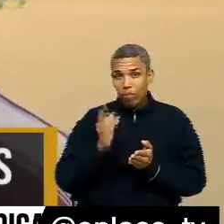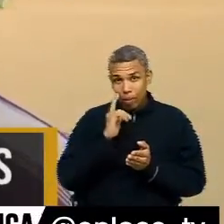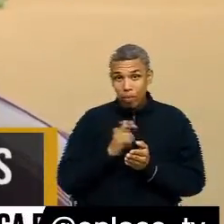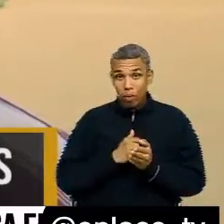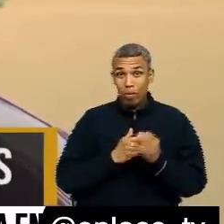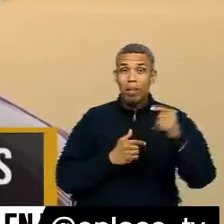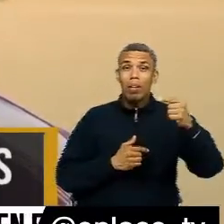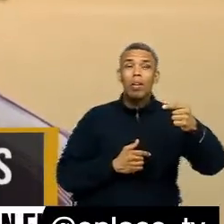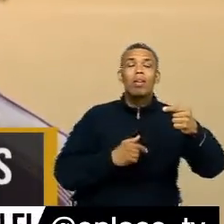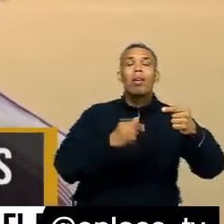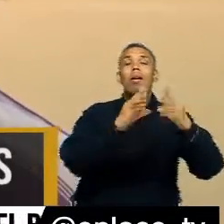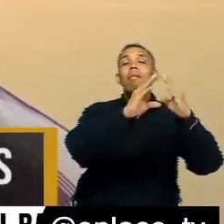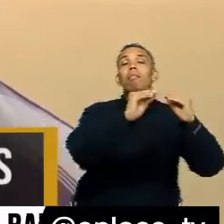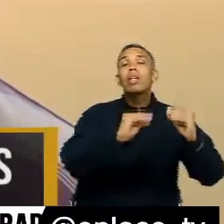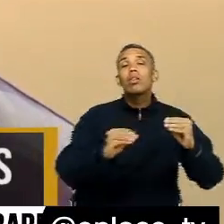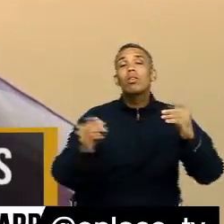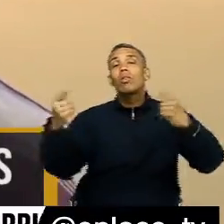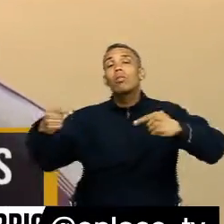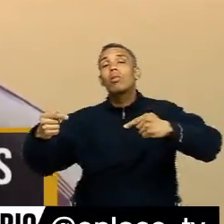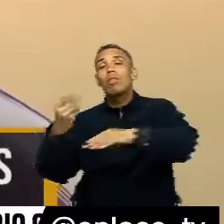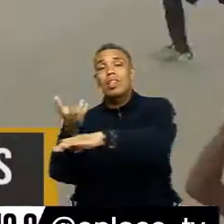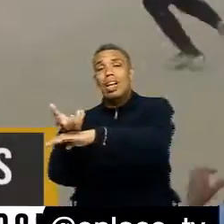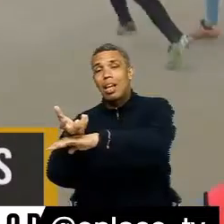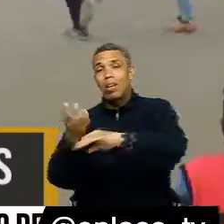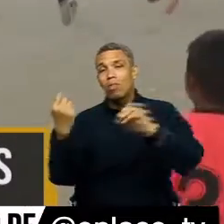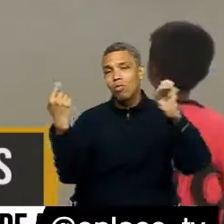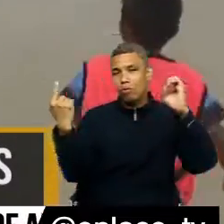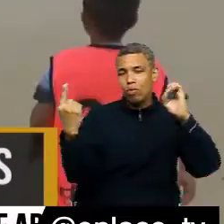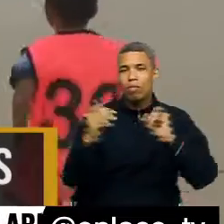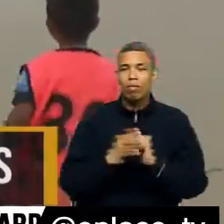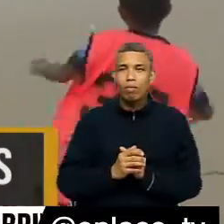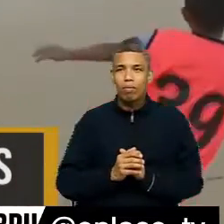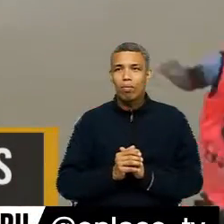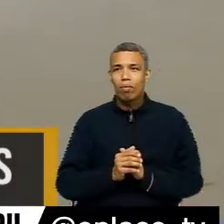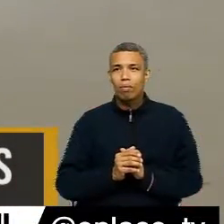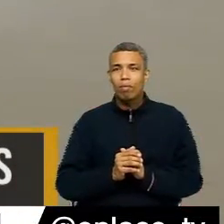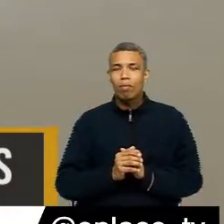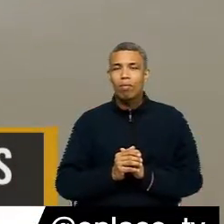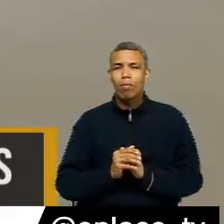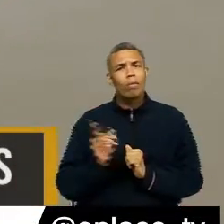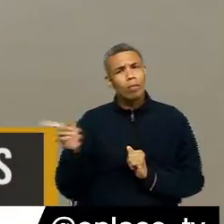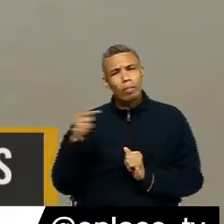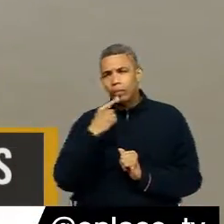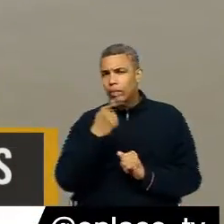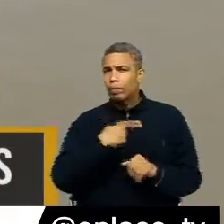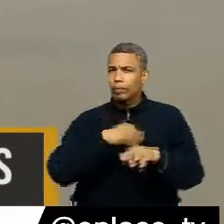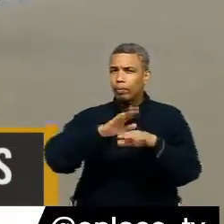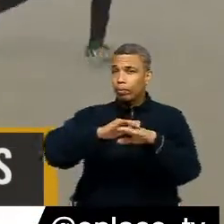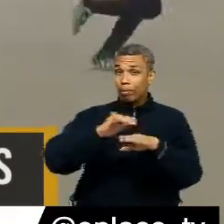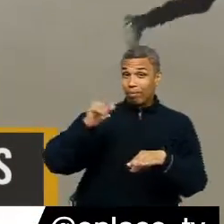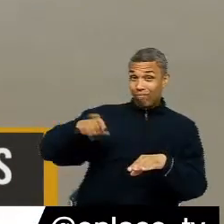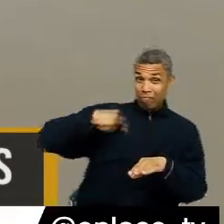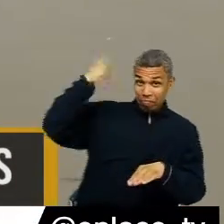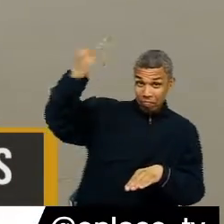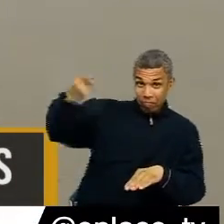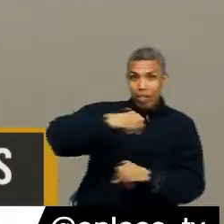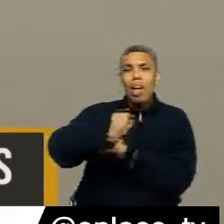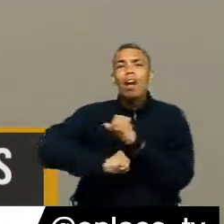Está jugando Galán con el barrio Los Pinos. Se encuentra ganando Galán 1-0. Le hizo un llamado a los equipos de Barranca Bermeja para que en una próxima versión